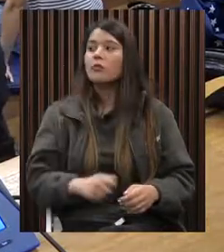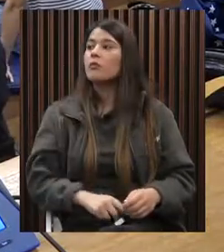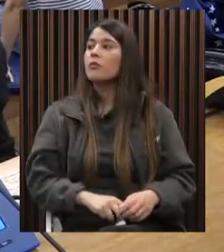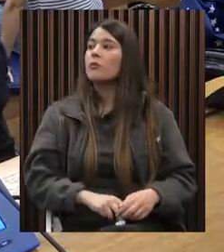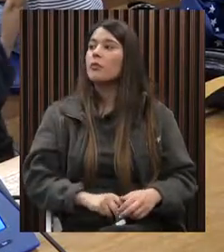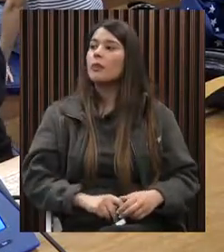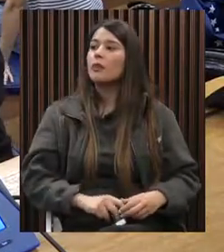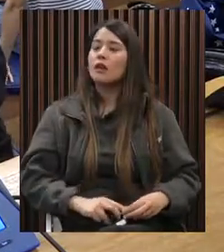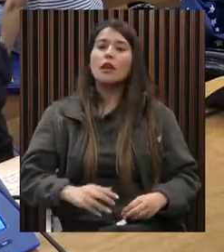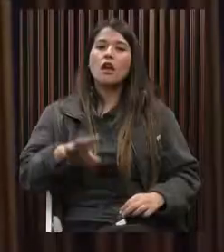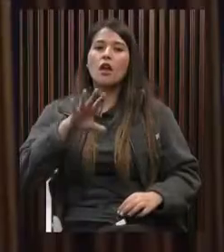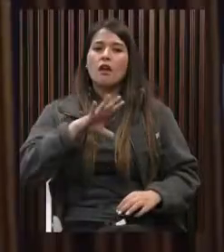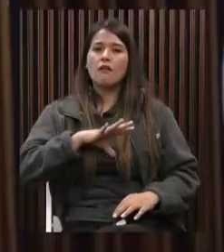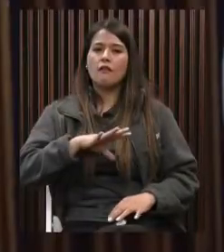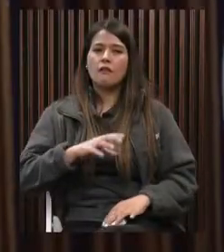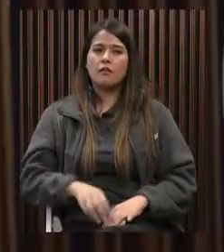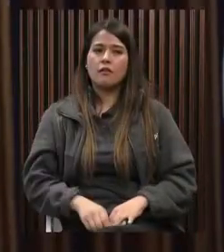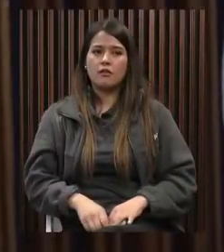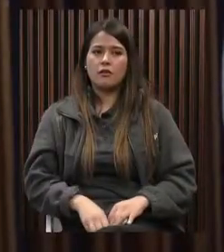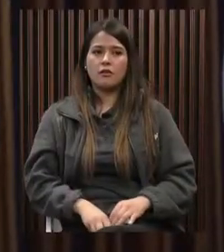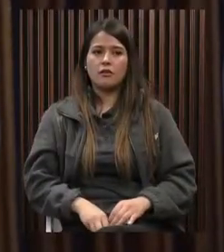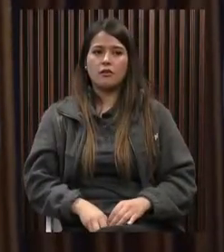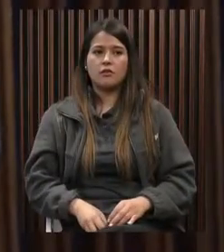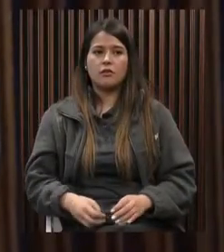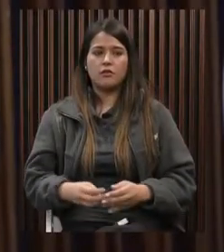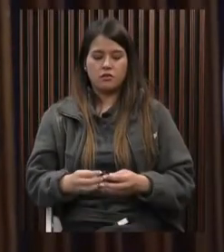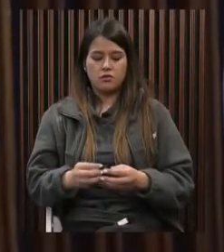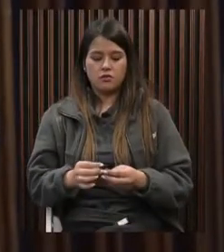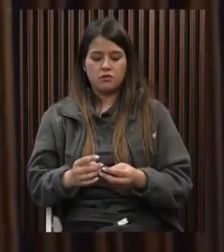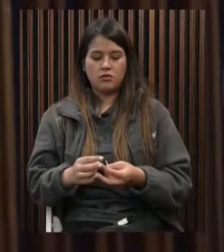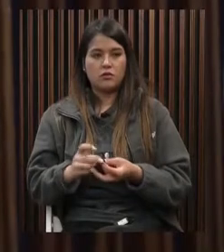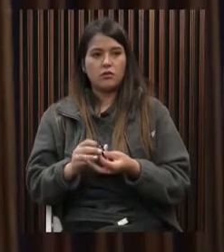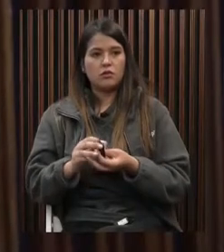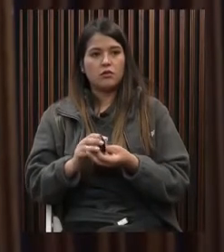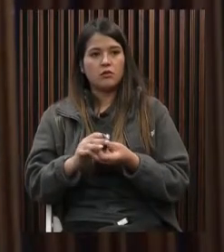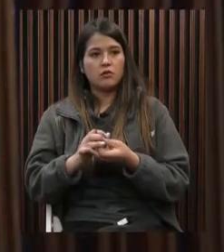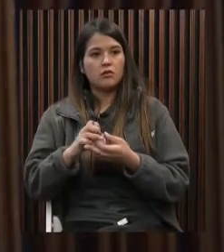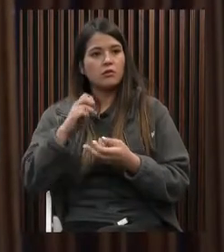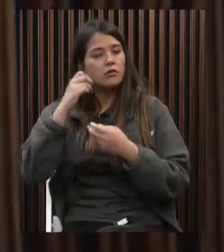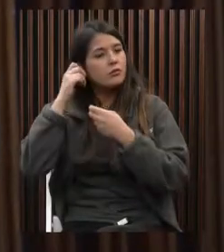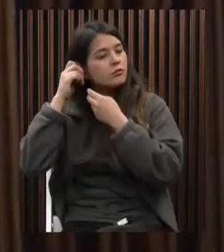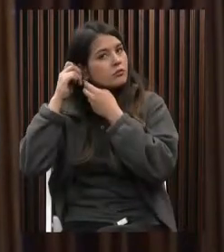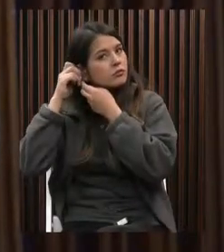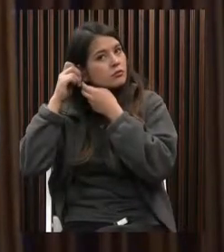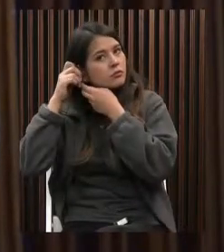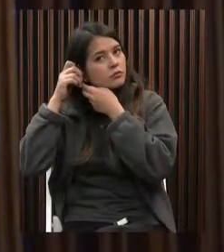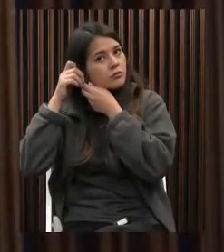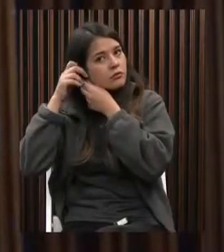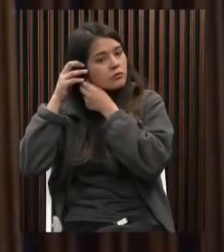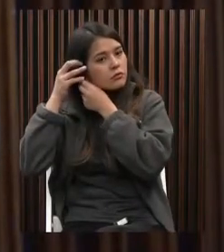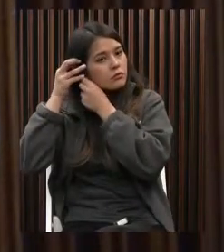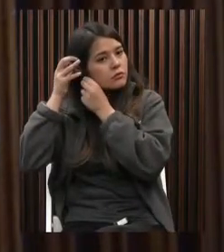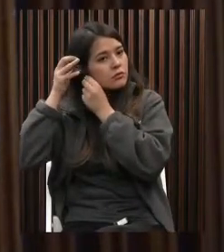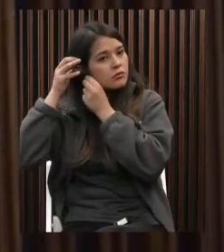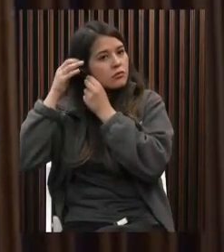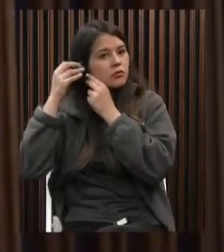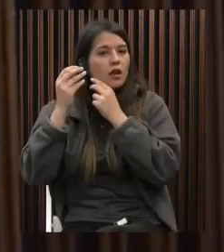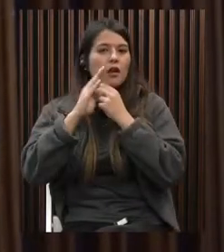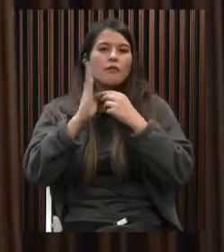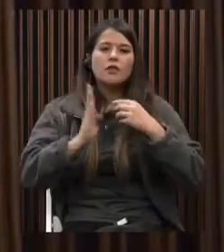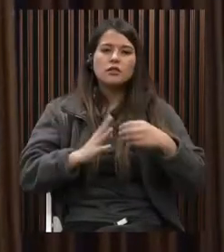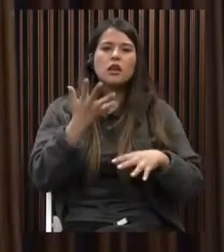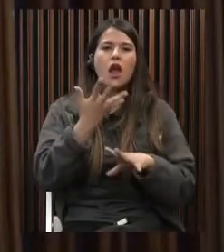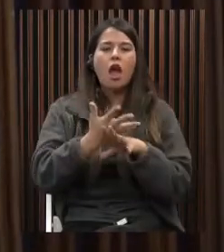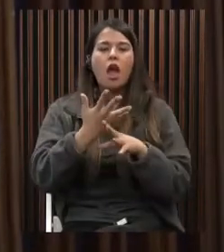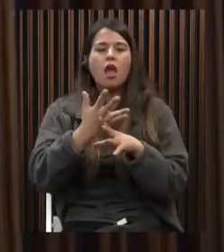Bien, una contribución en Brasil, tenemos el modelo de inclusión que trabaja en los colegios a